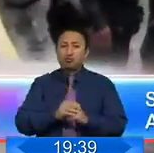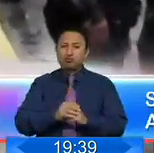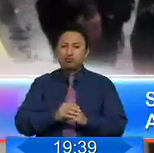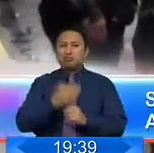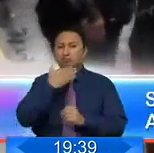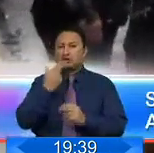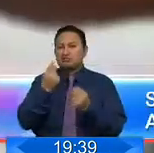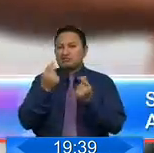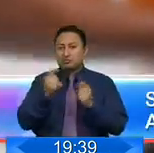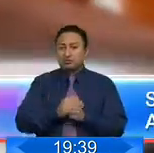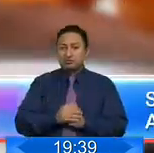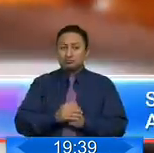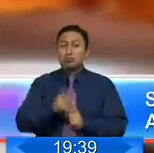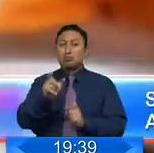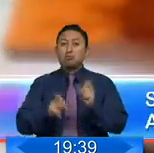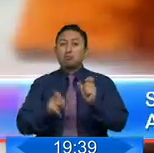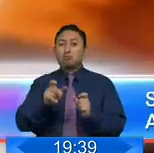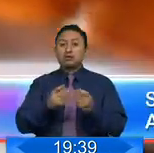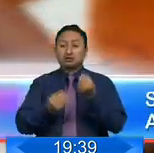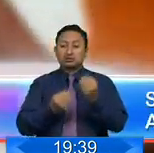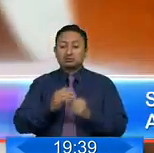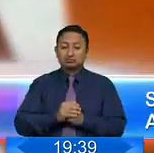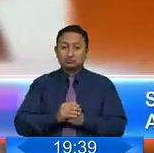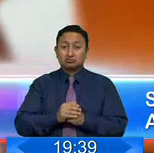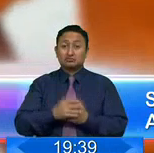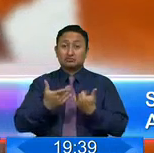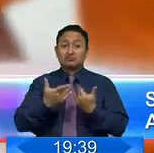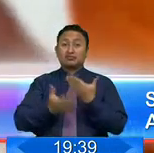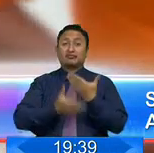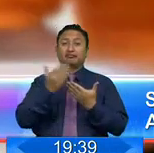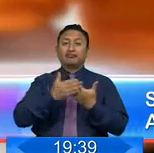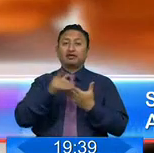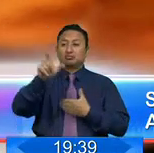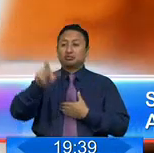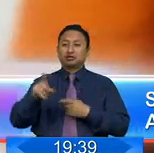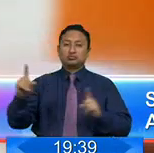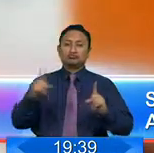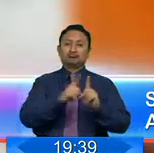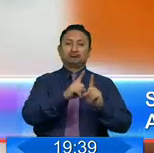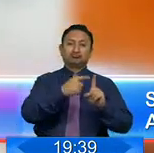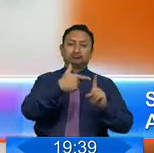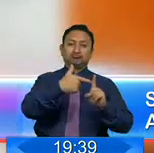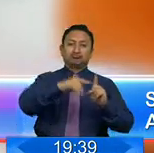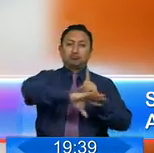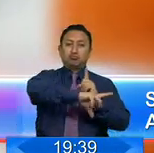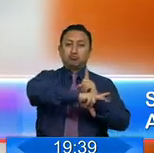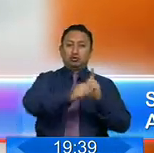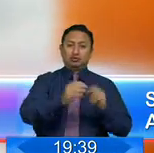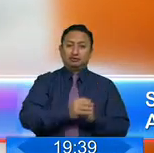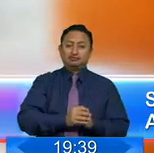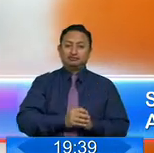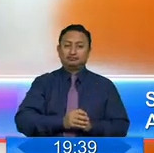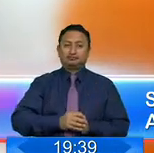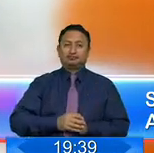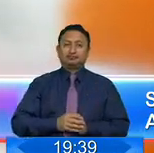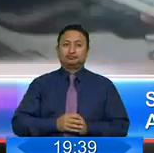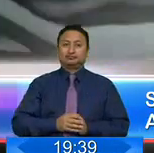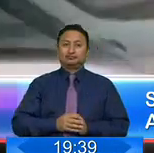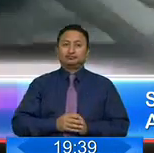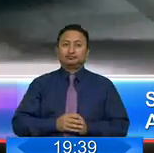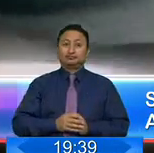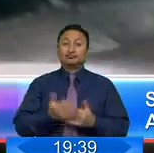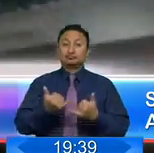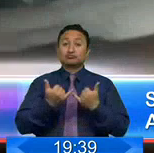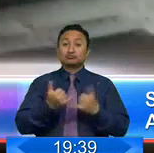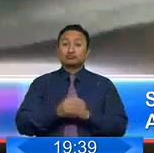tiempo, muchas personas se convierten en blancos vulnerables de los delincuentes que operan bajo la modalidad de sacapintas. Esta vez no